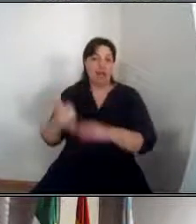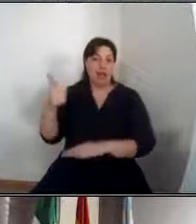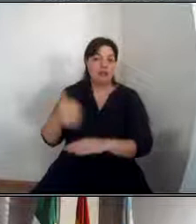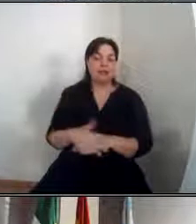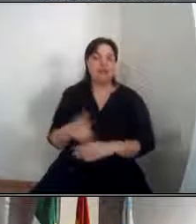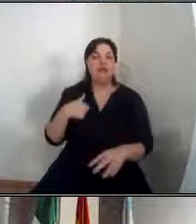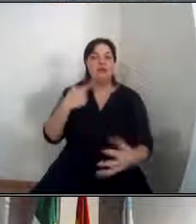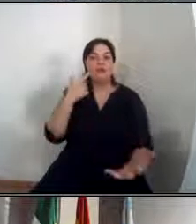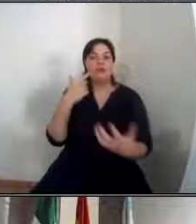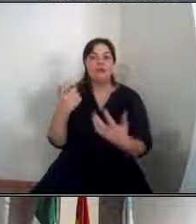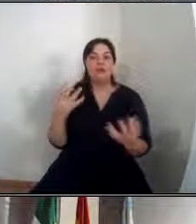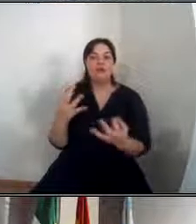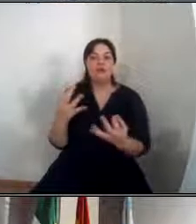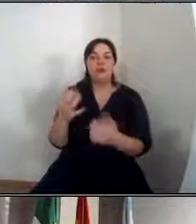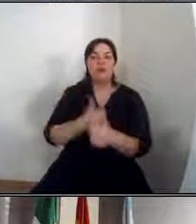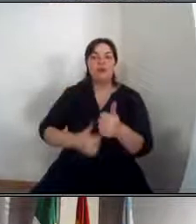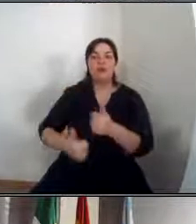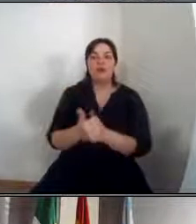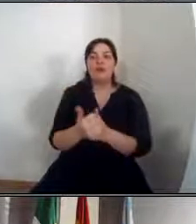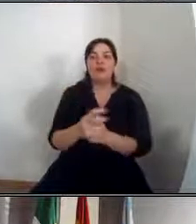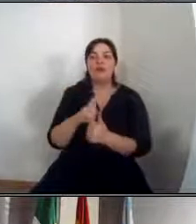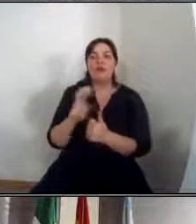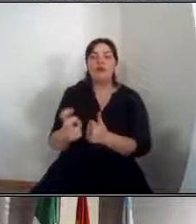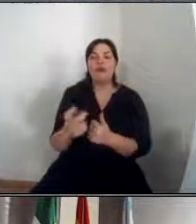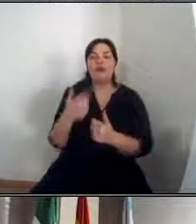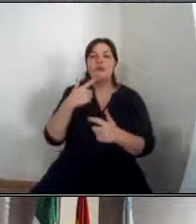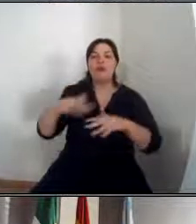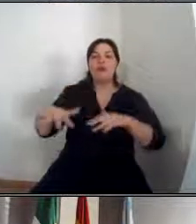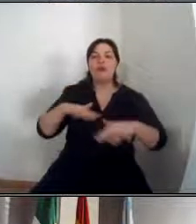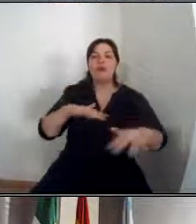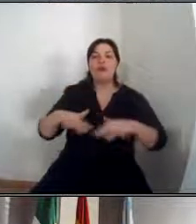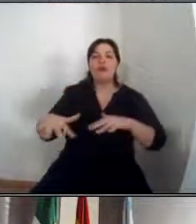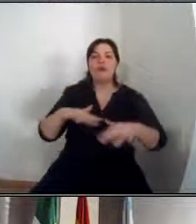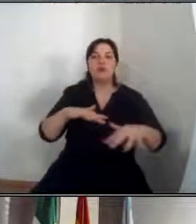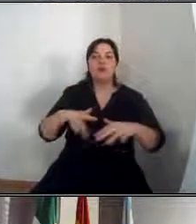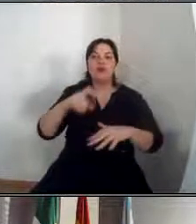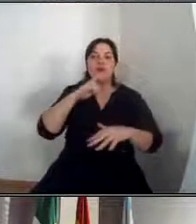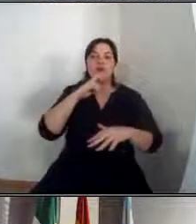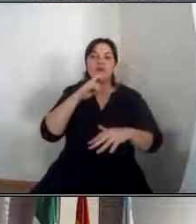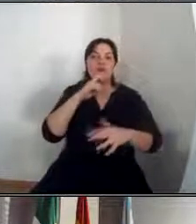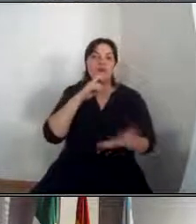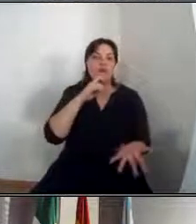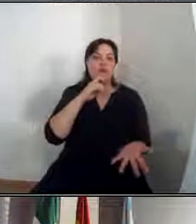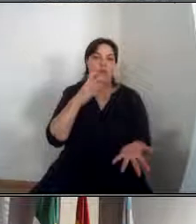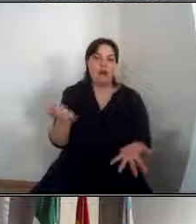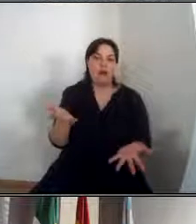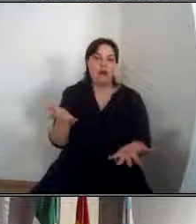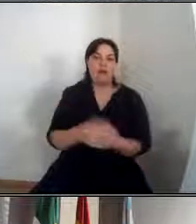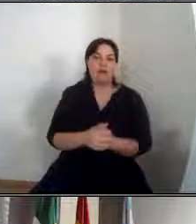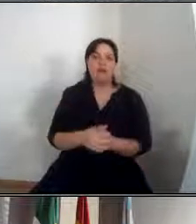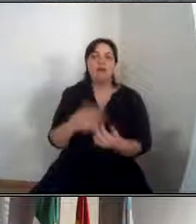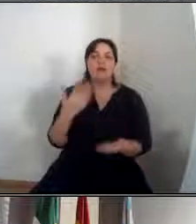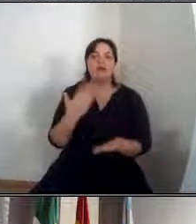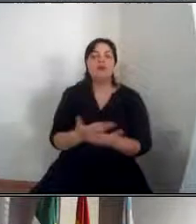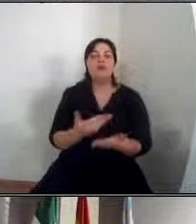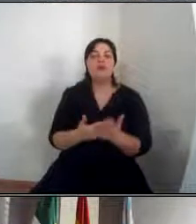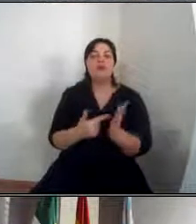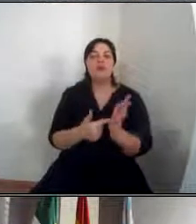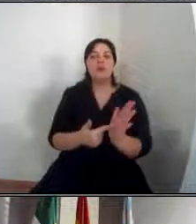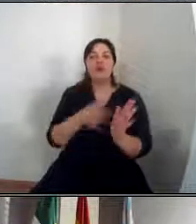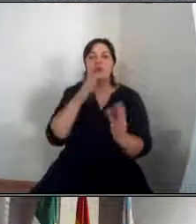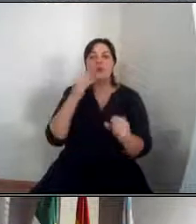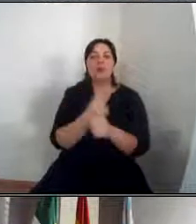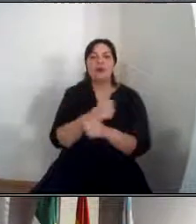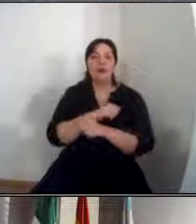destacar otra gran prioridad en mis actuaciones, como es nuestra apuesta por el trabajo con